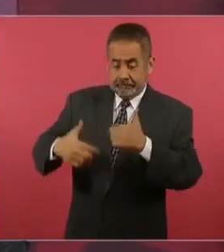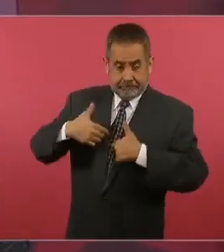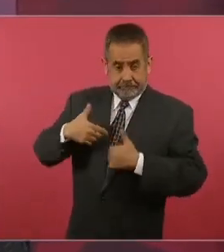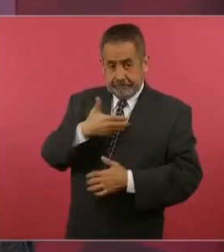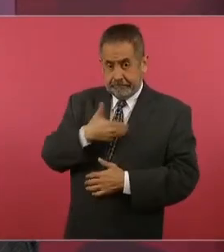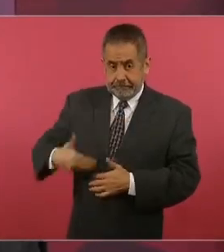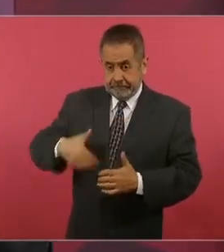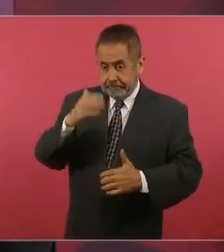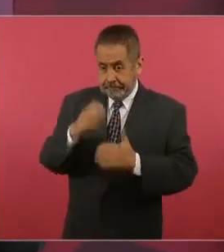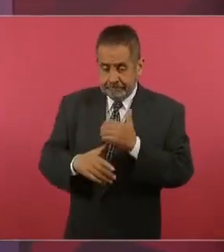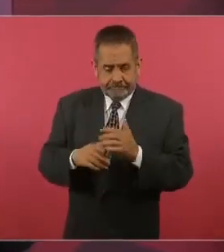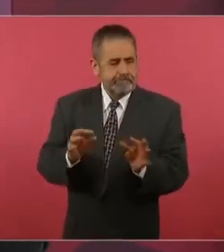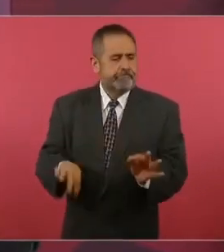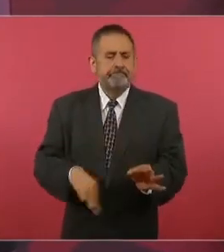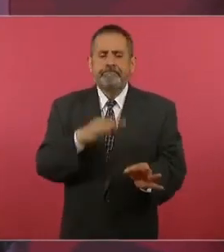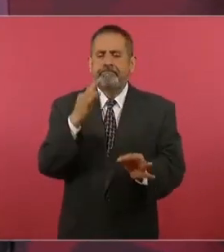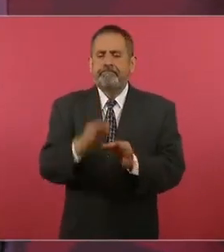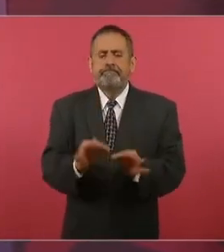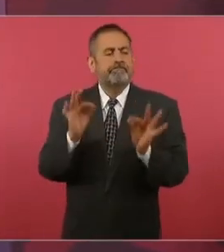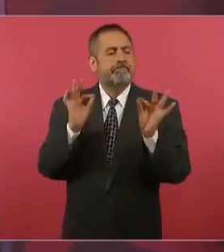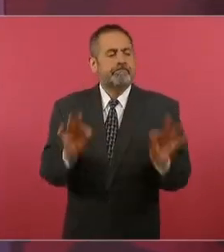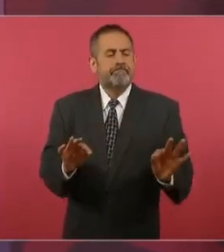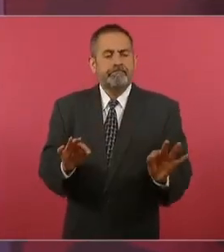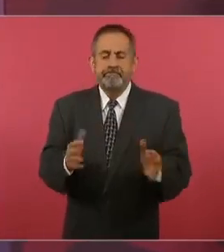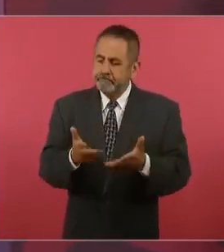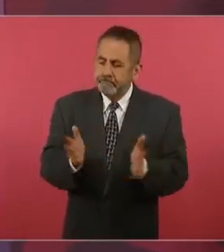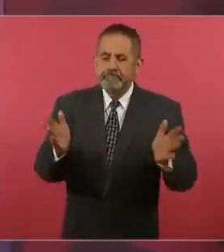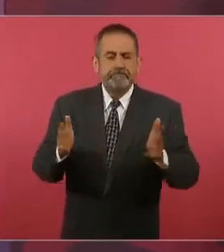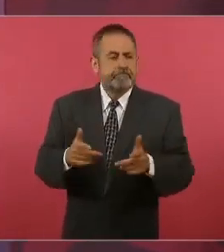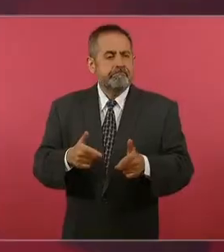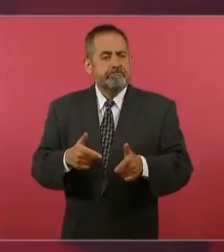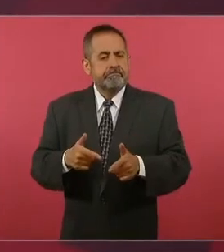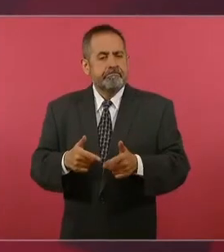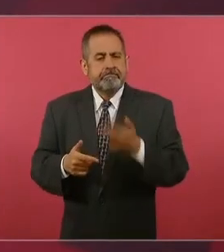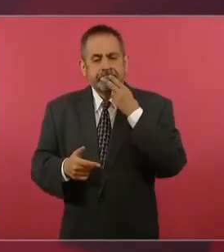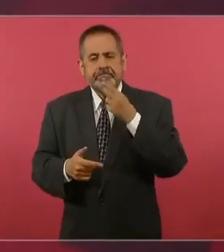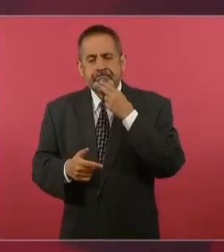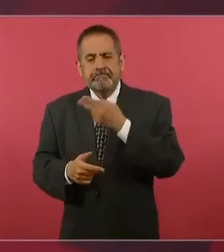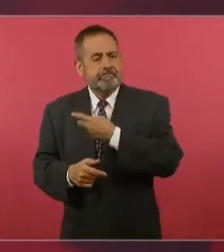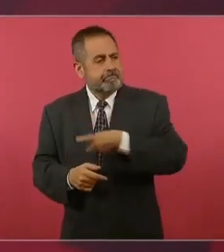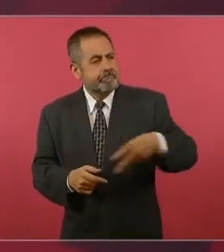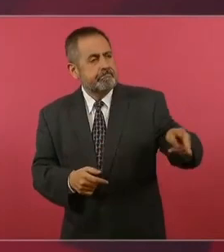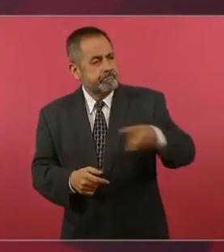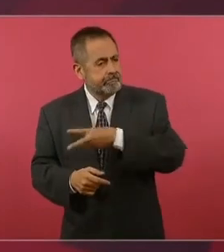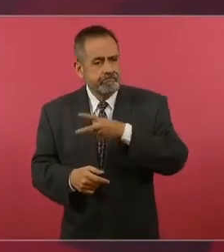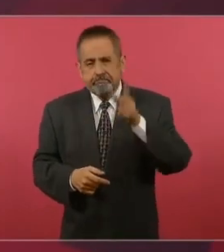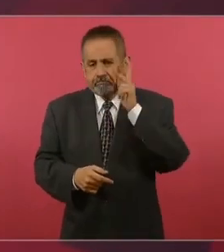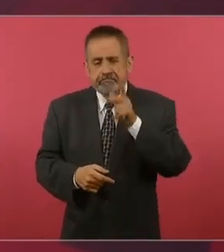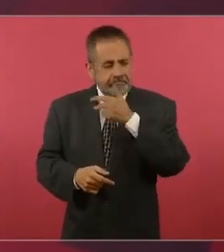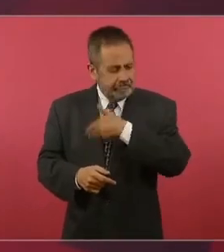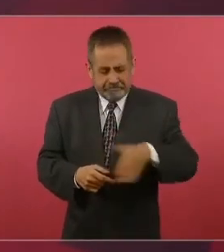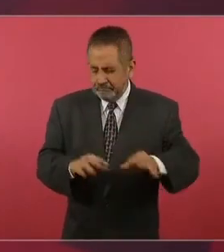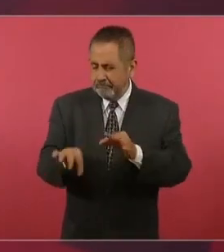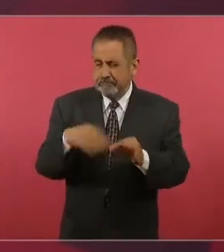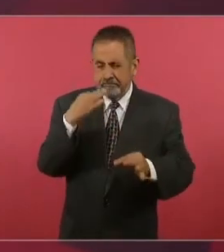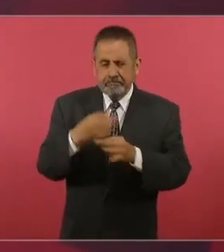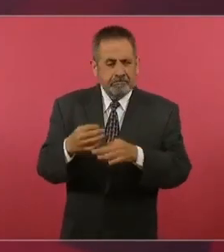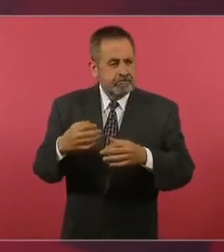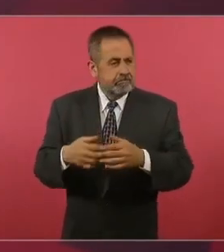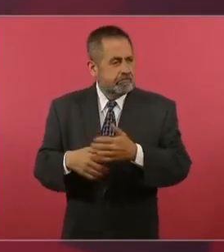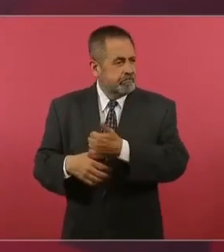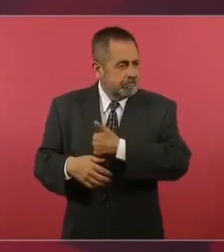administración, ya tener operando este sistema, probado,